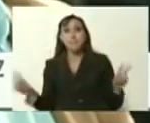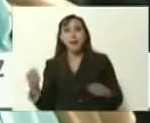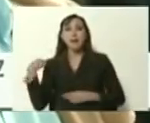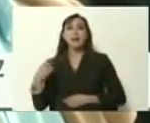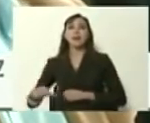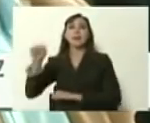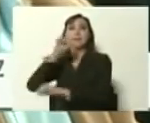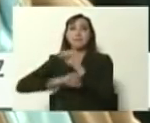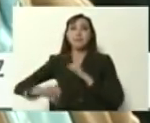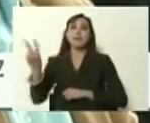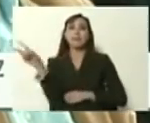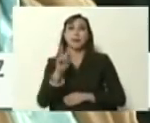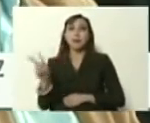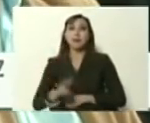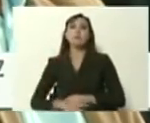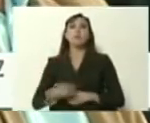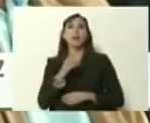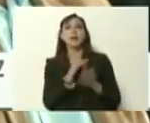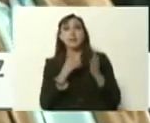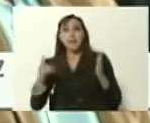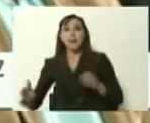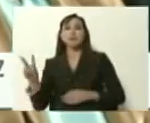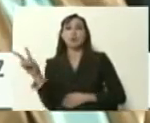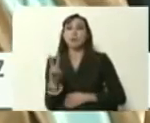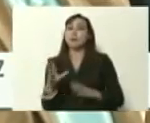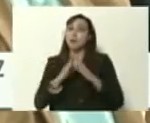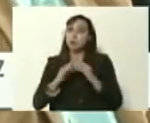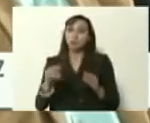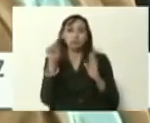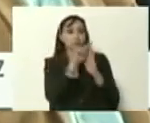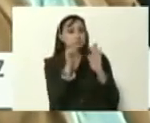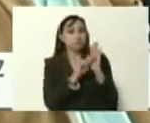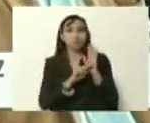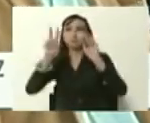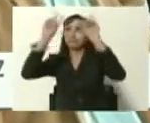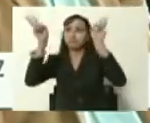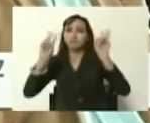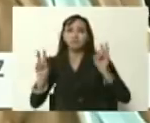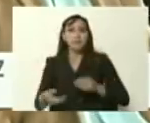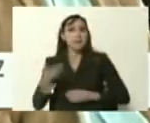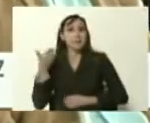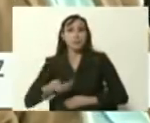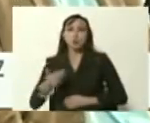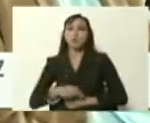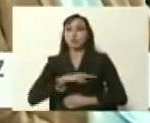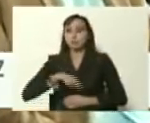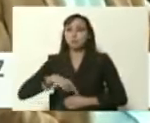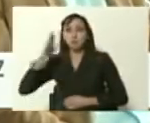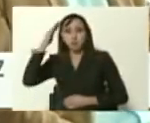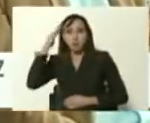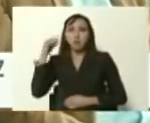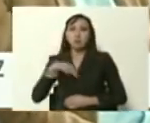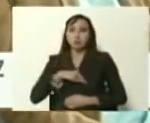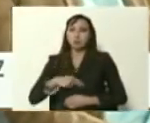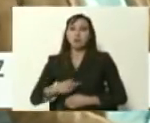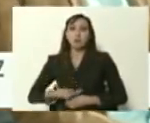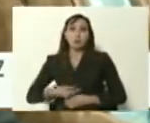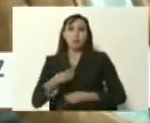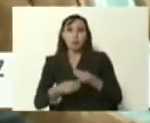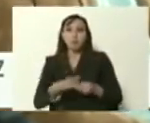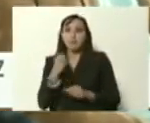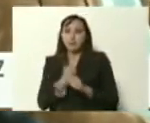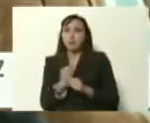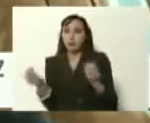defensa del territorio, el derecho a la vida. Son todos elementos fundamentales donde creo que rápidamente podemos ponernos